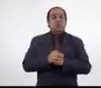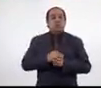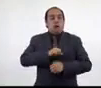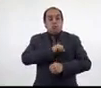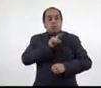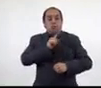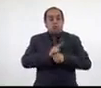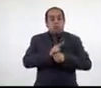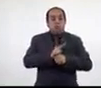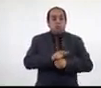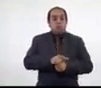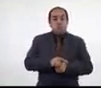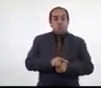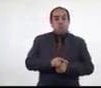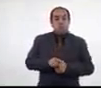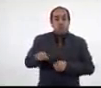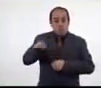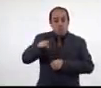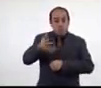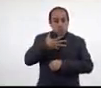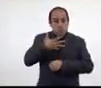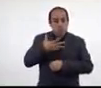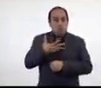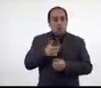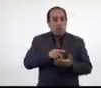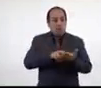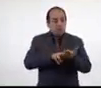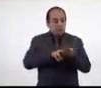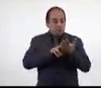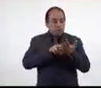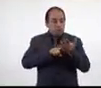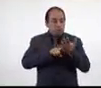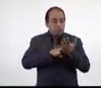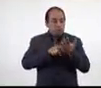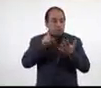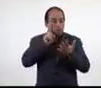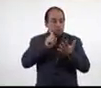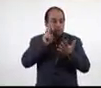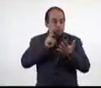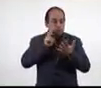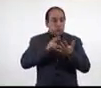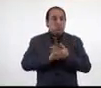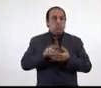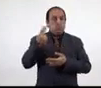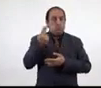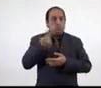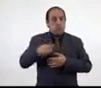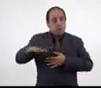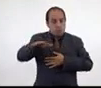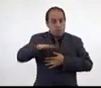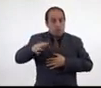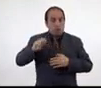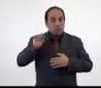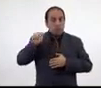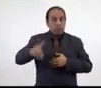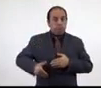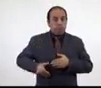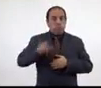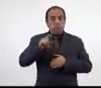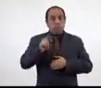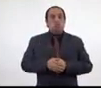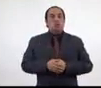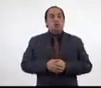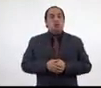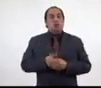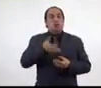especialistas para que recaben las evidencias necesarias tanto en la zona del incidente como en el acceso